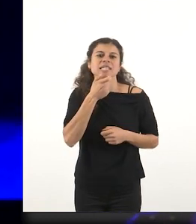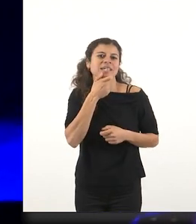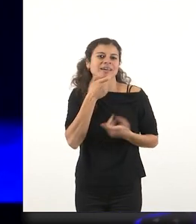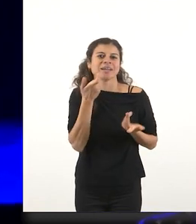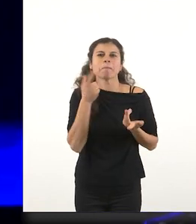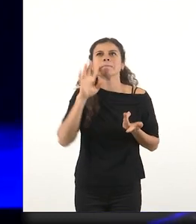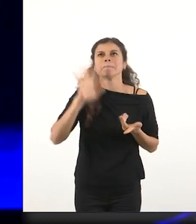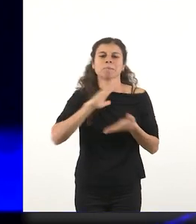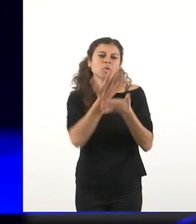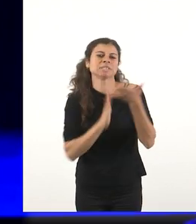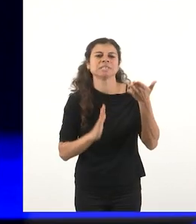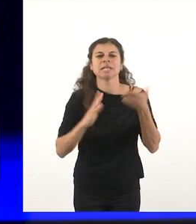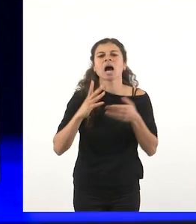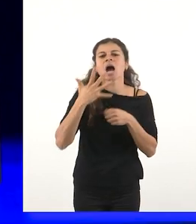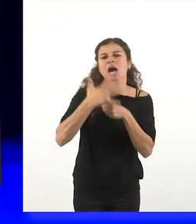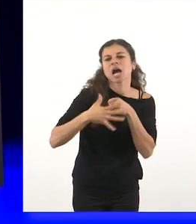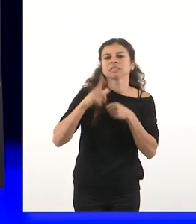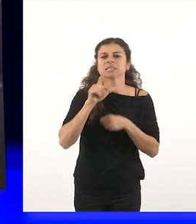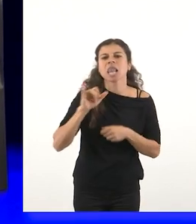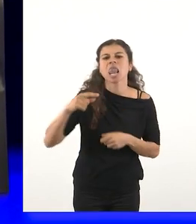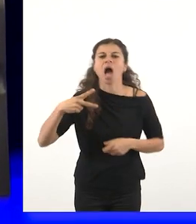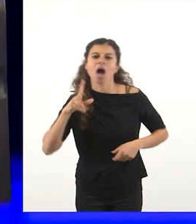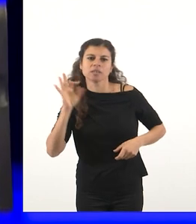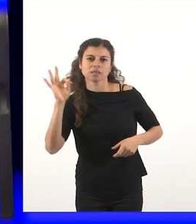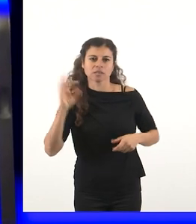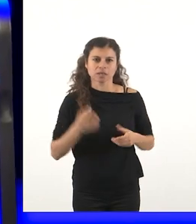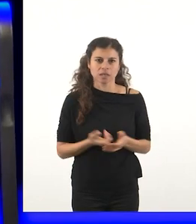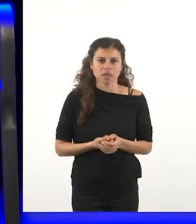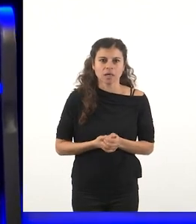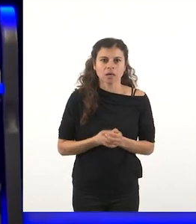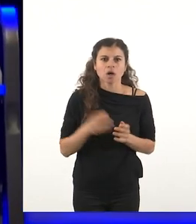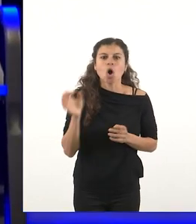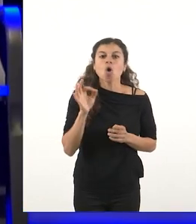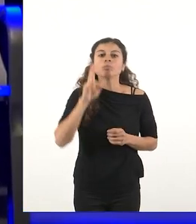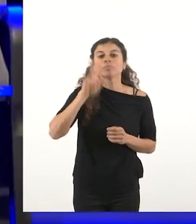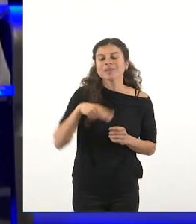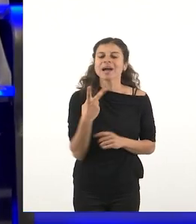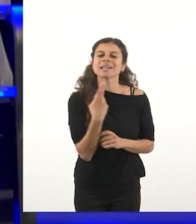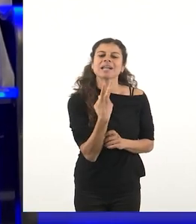esta poesía, gaslight. O que esto forma parte de una relación tóxica.